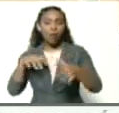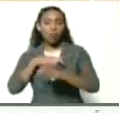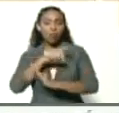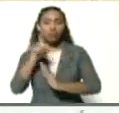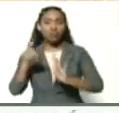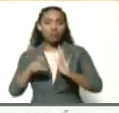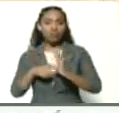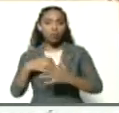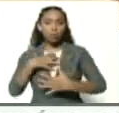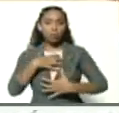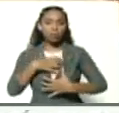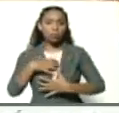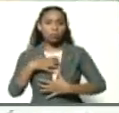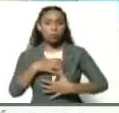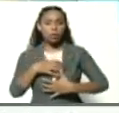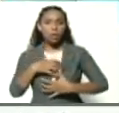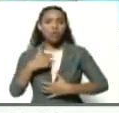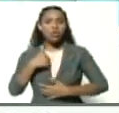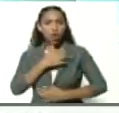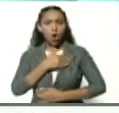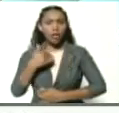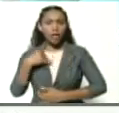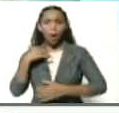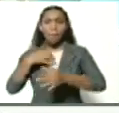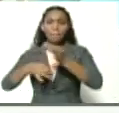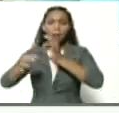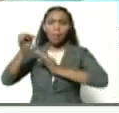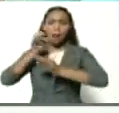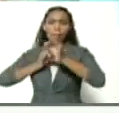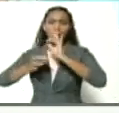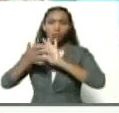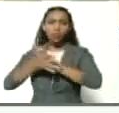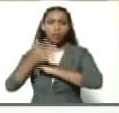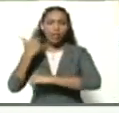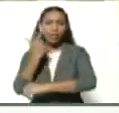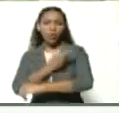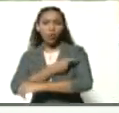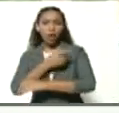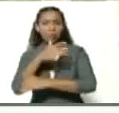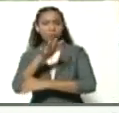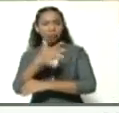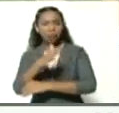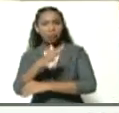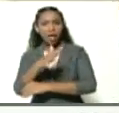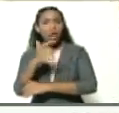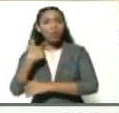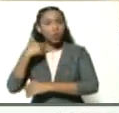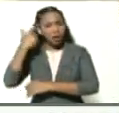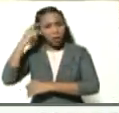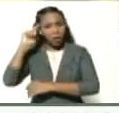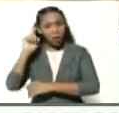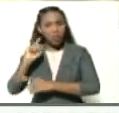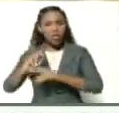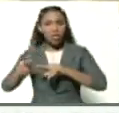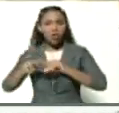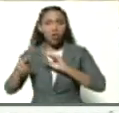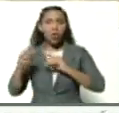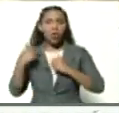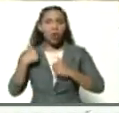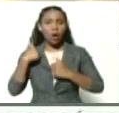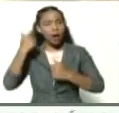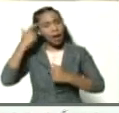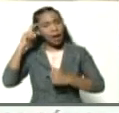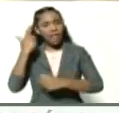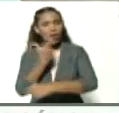totalmente asintomático. Yo quisiera que nos explicaras esto. Esta vacuna se parece, yo recuerdo cuando niño, la vacuna de la